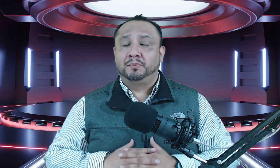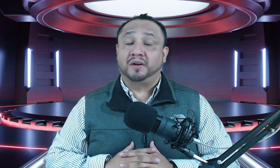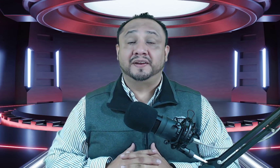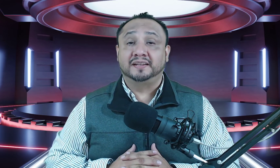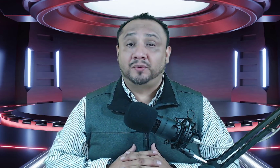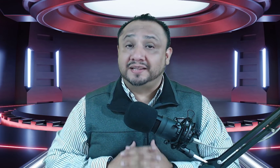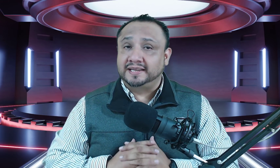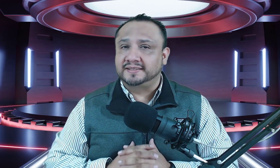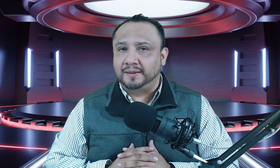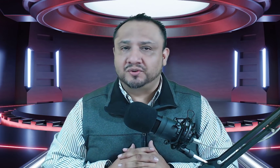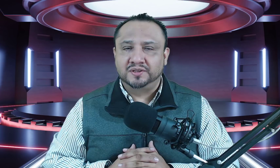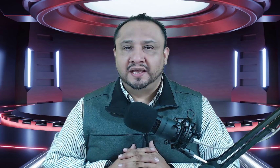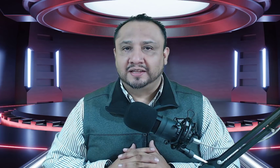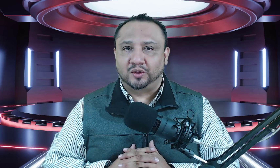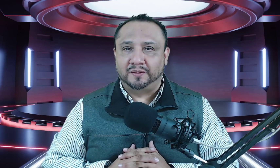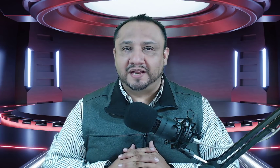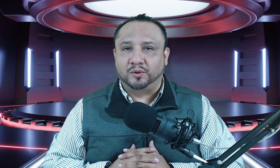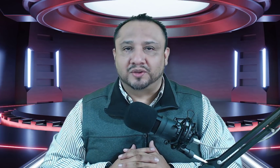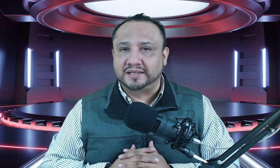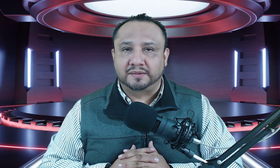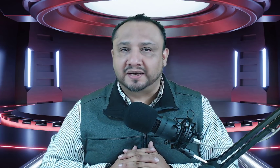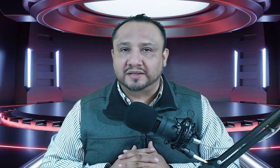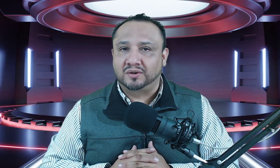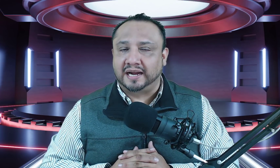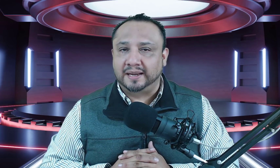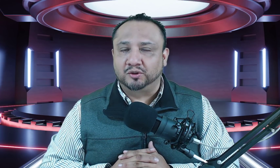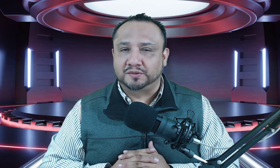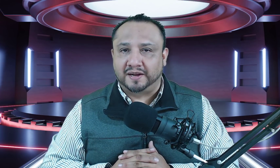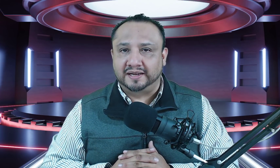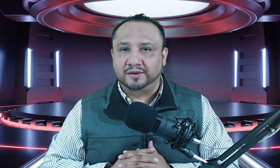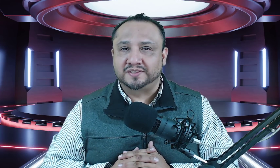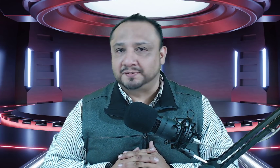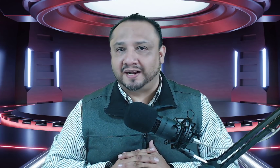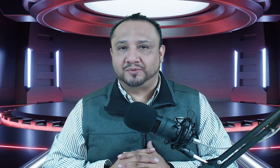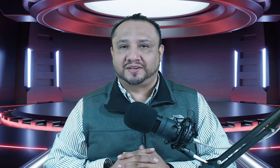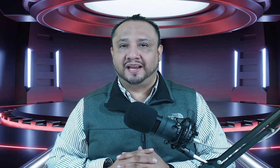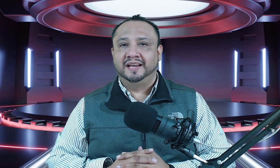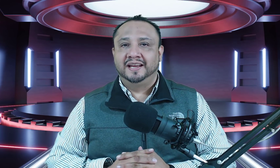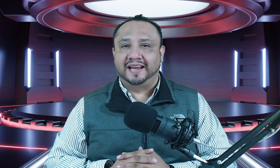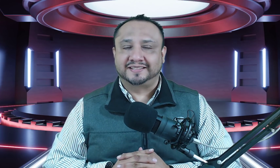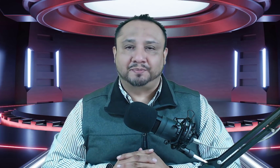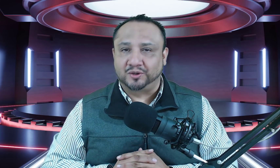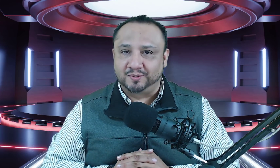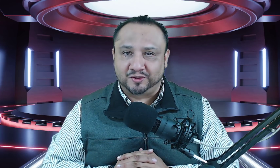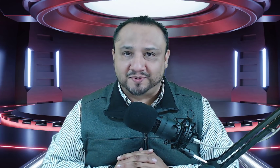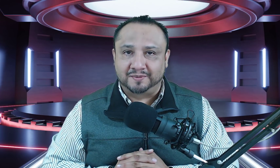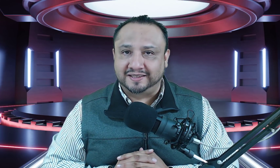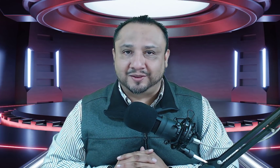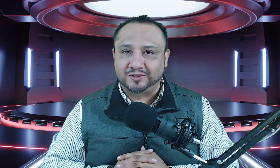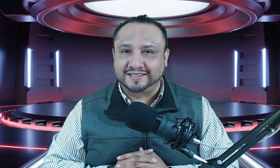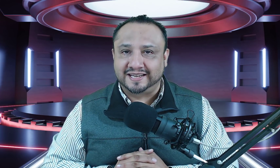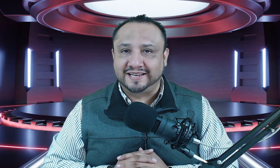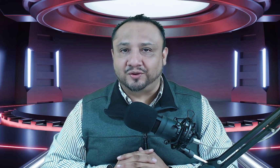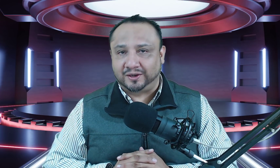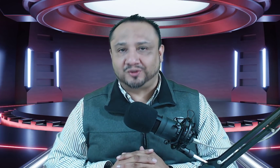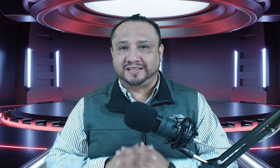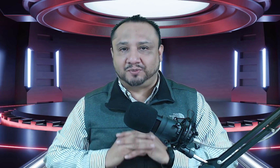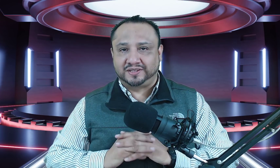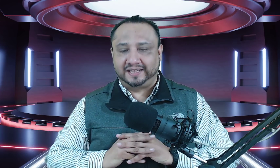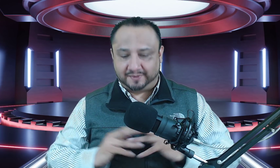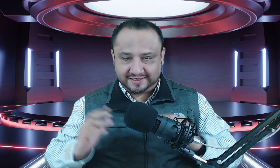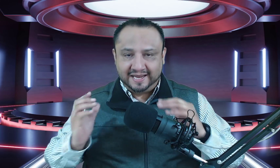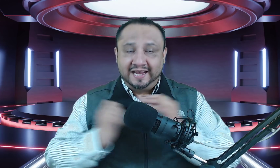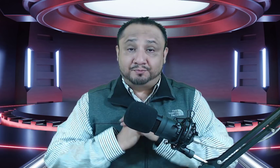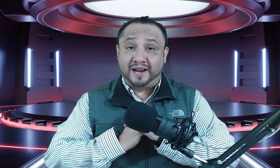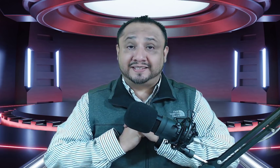pero al final de cuenta aquí estamos todavía como dicen en mi rancho cargamos los peregrinos y esperamos que este próximo 2022 esté lleno de cosas